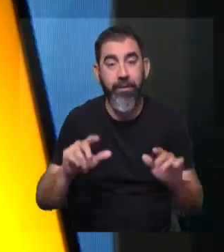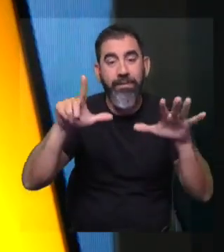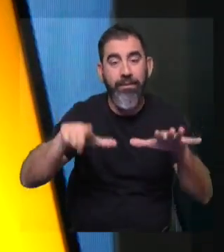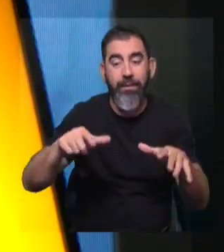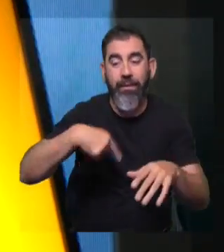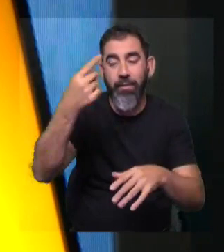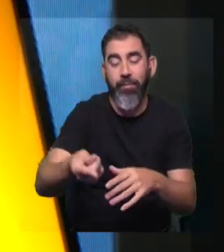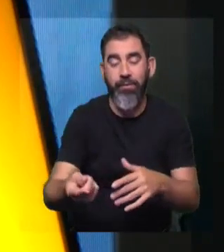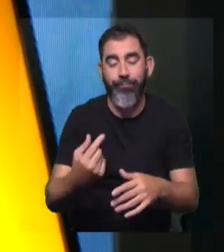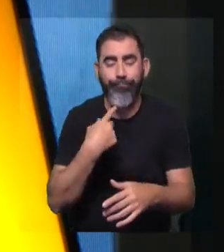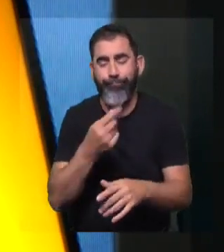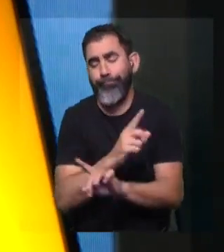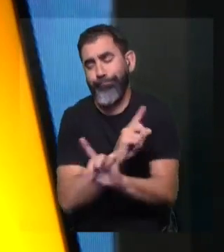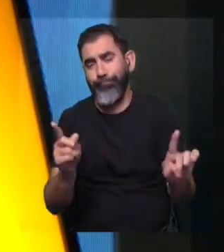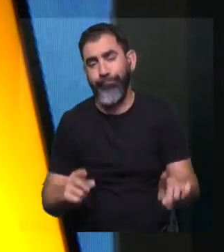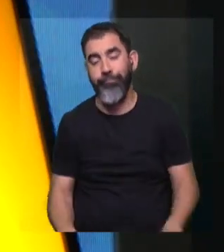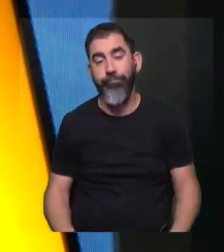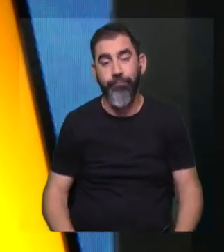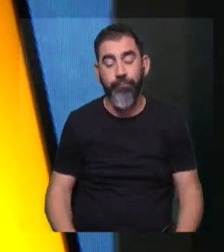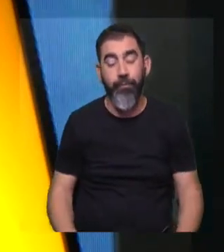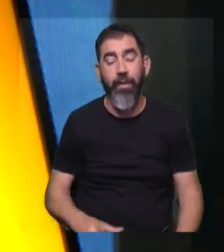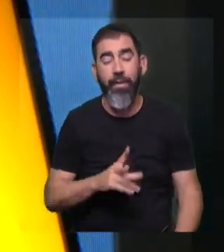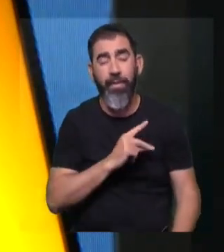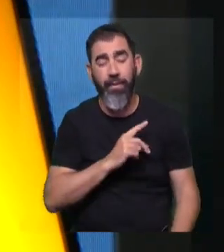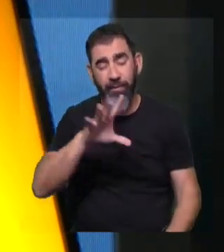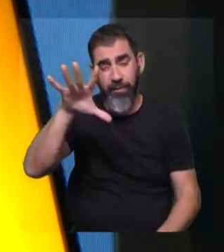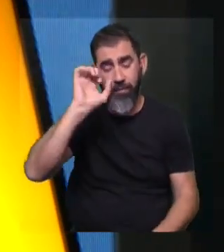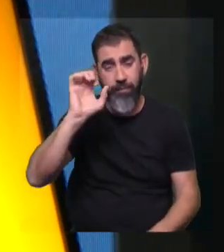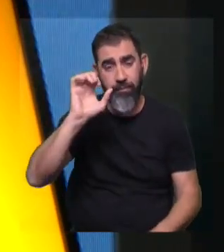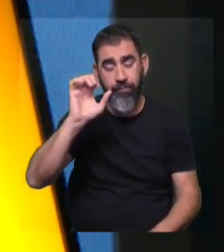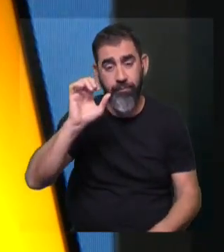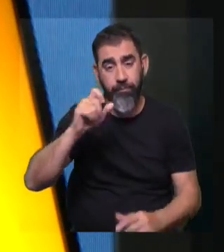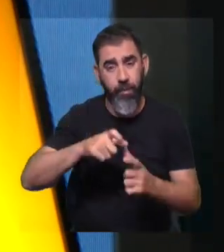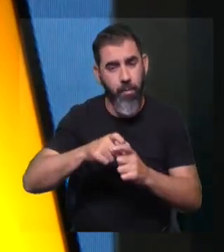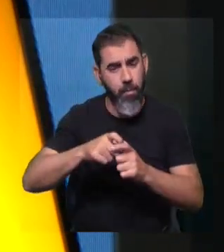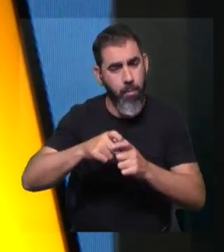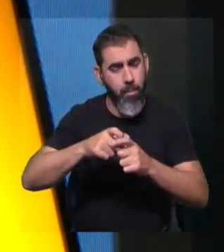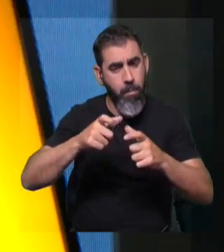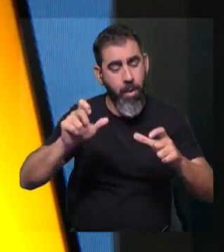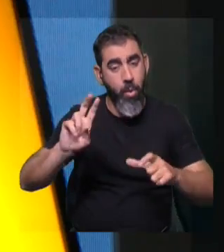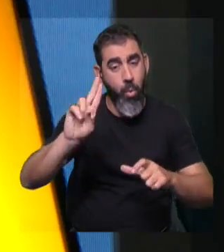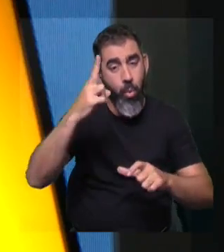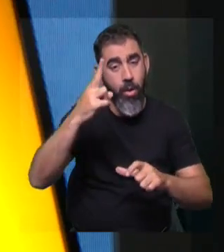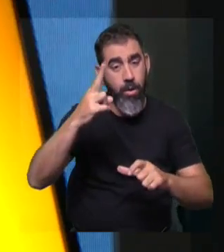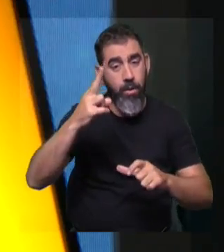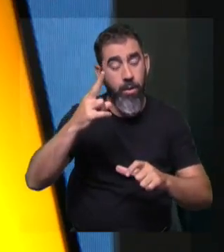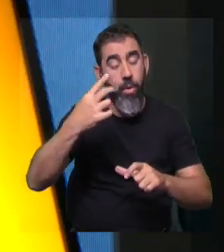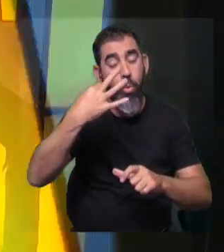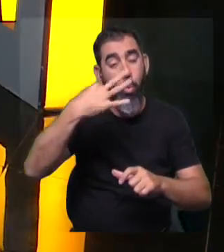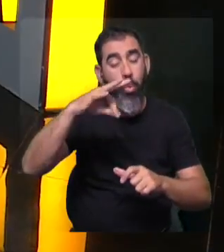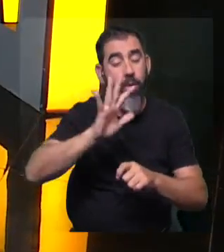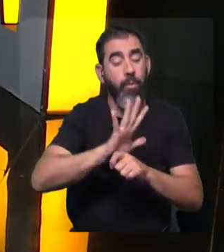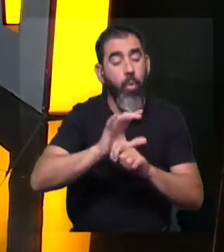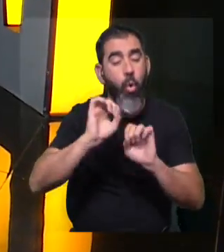después, claro. ¿Se acuerdan que nosotros en ese momento, en diciembre, estábamos incrementando? En Uruguay hubo casi una única